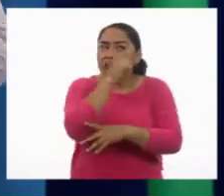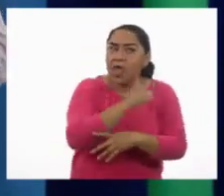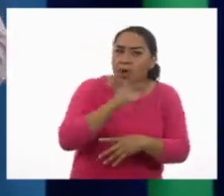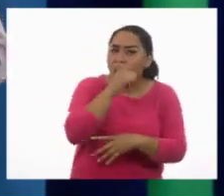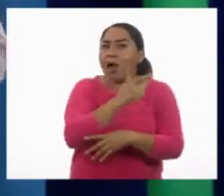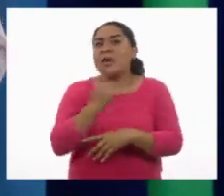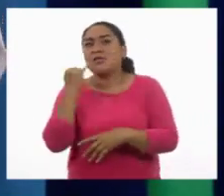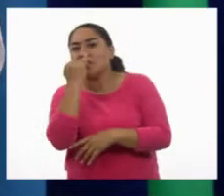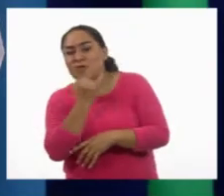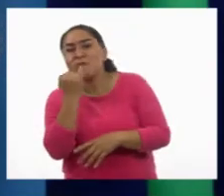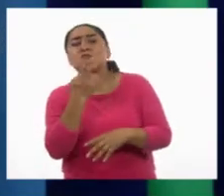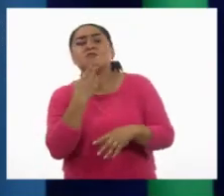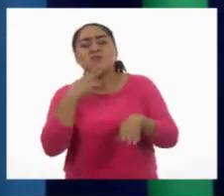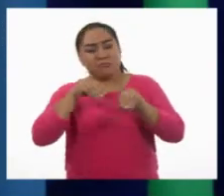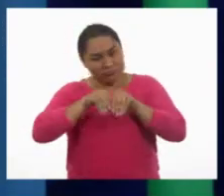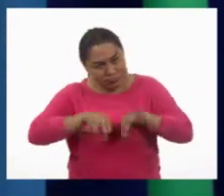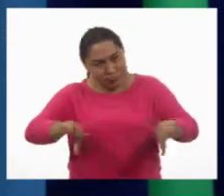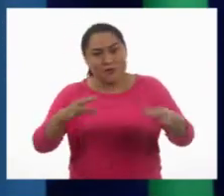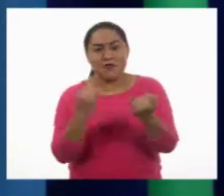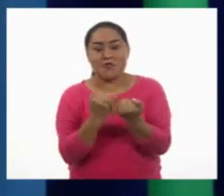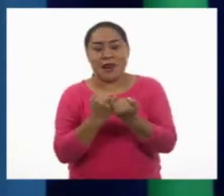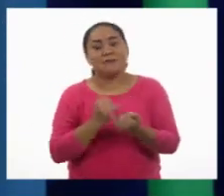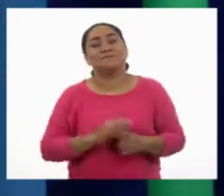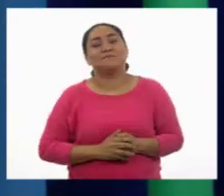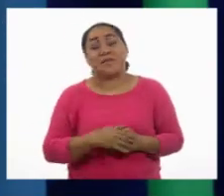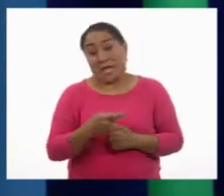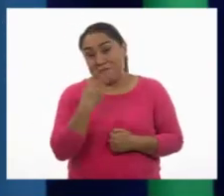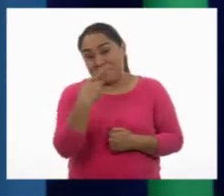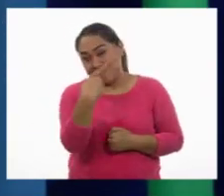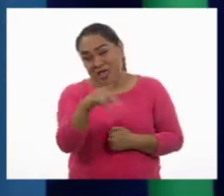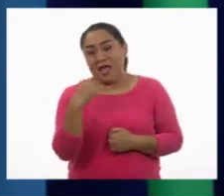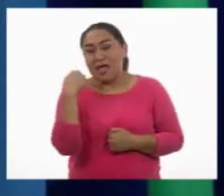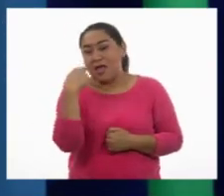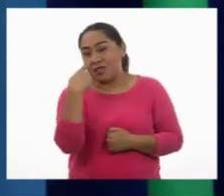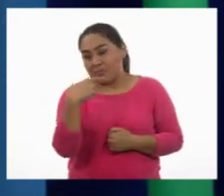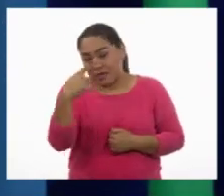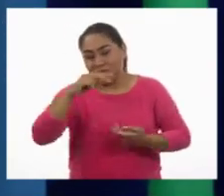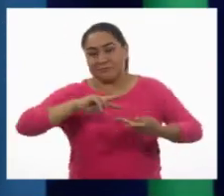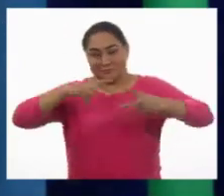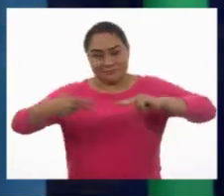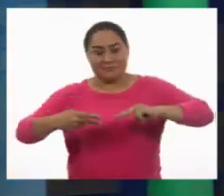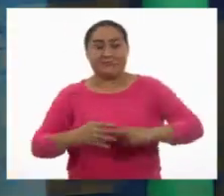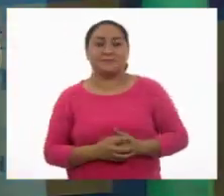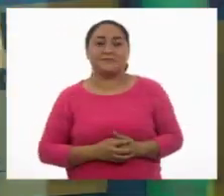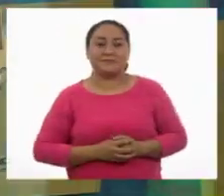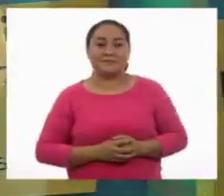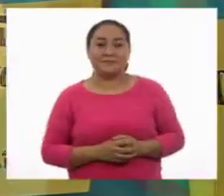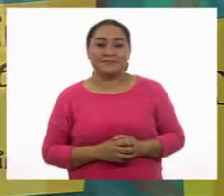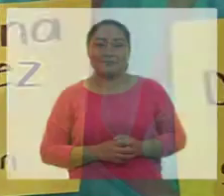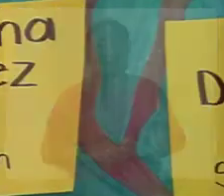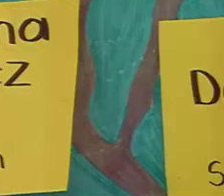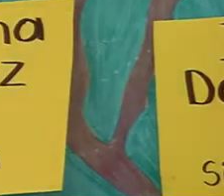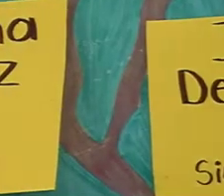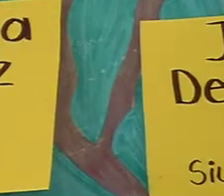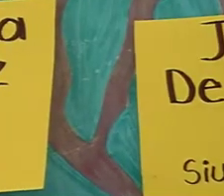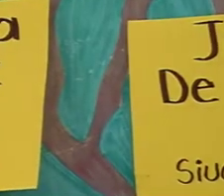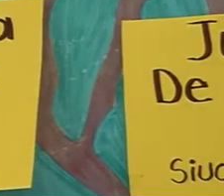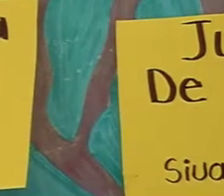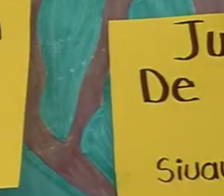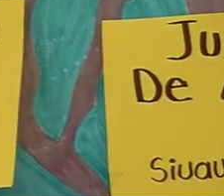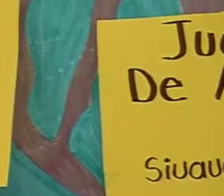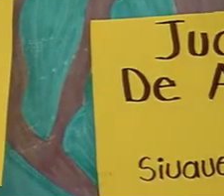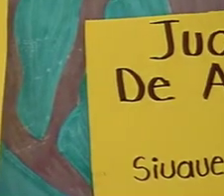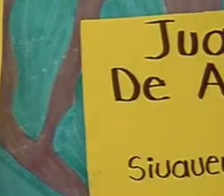En Guayurcayul, amo muchía san caracanyul, no es que cuál, pamunistis in,